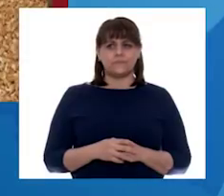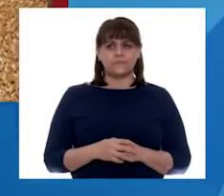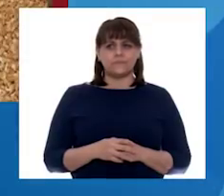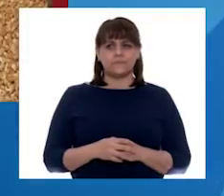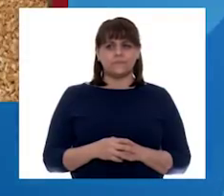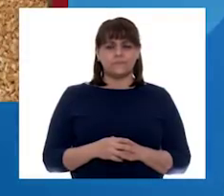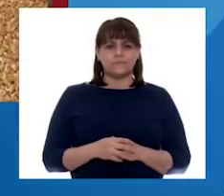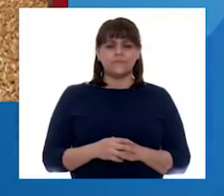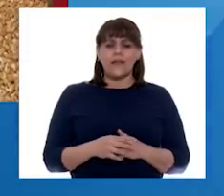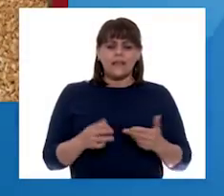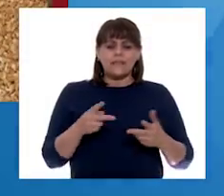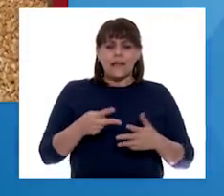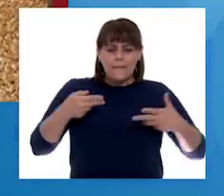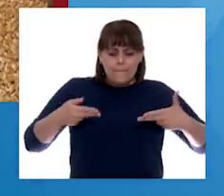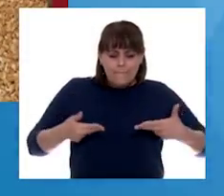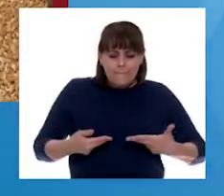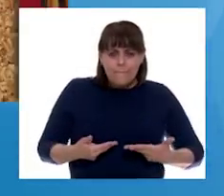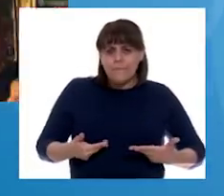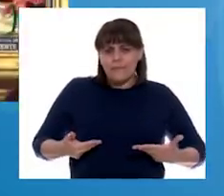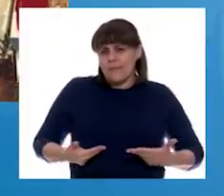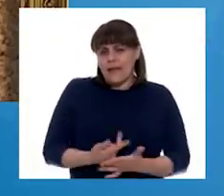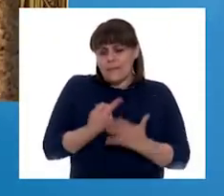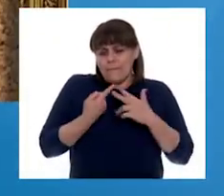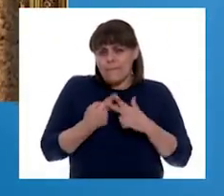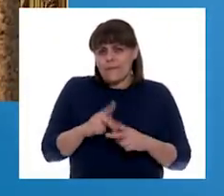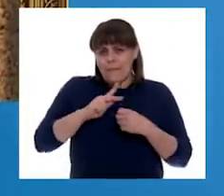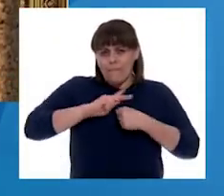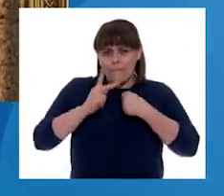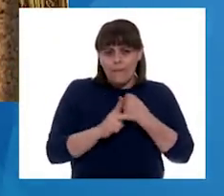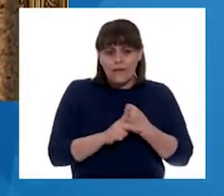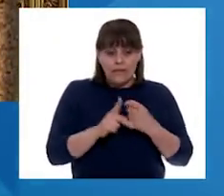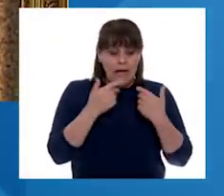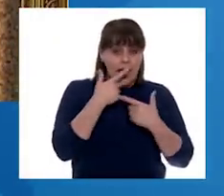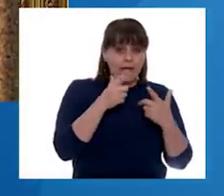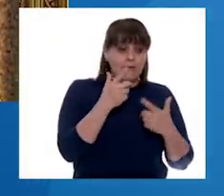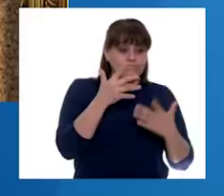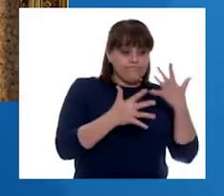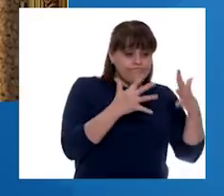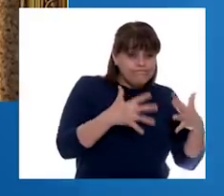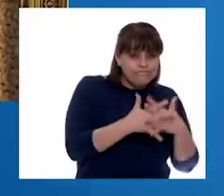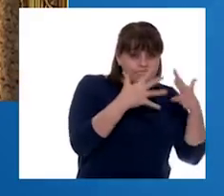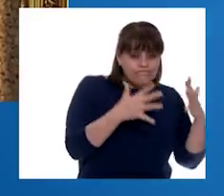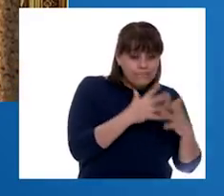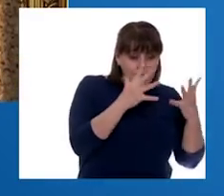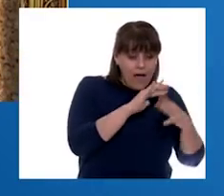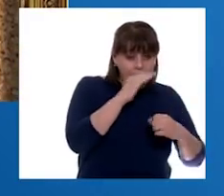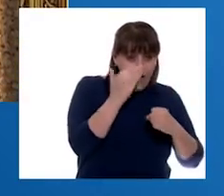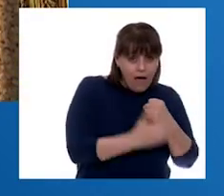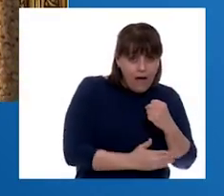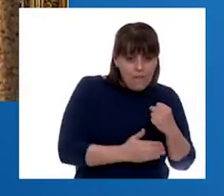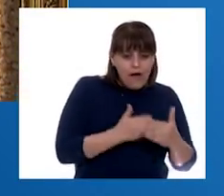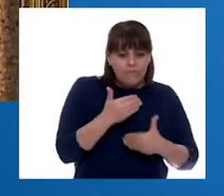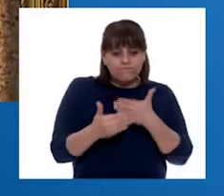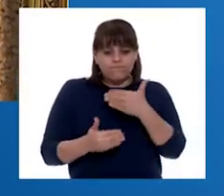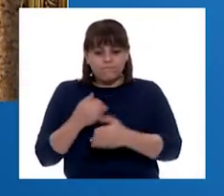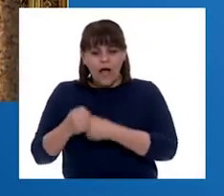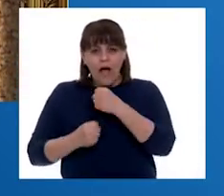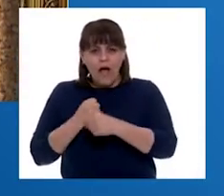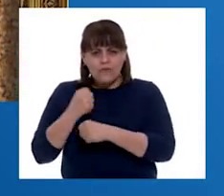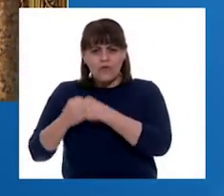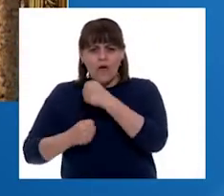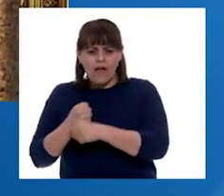Cimientos de una nación. Una guerra terminada y la independencia se ha logrado. Así que los años siguientes buscarían